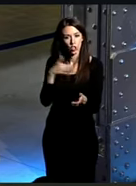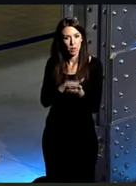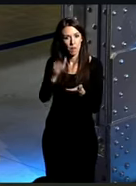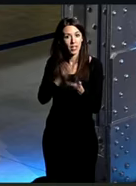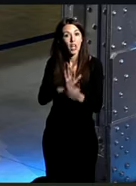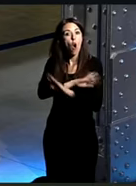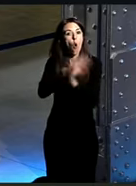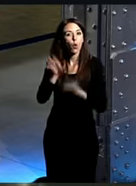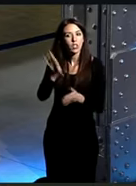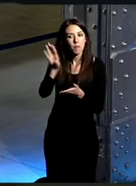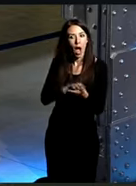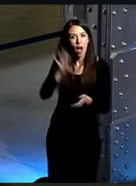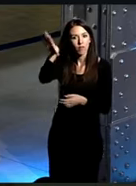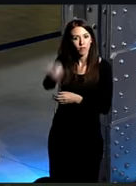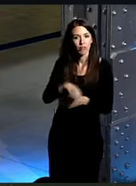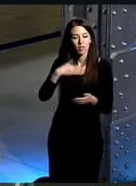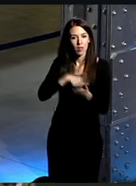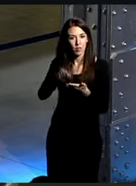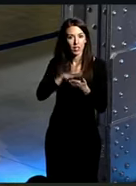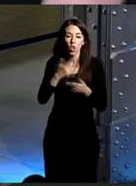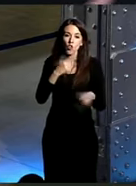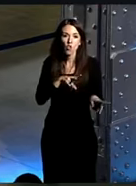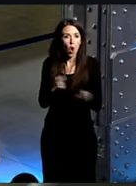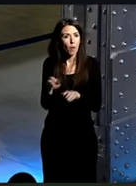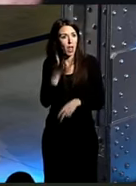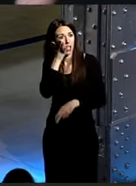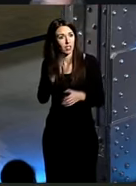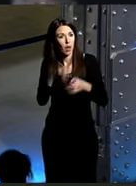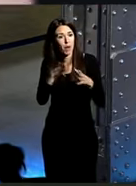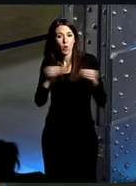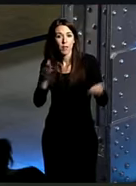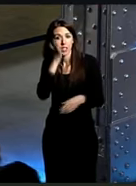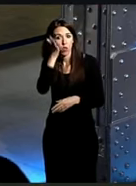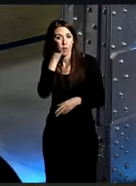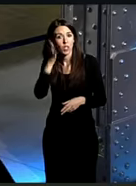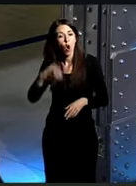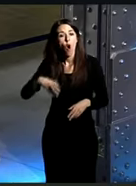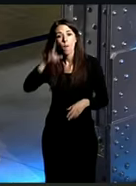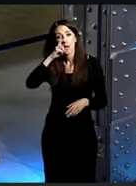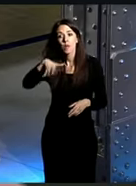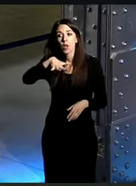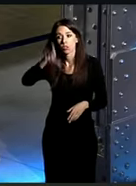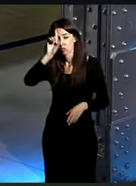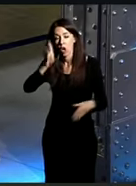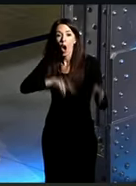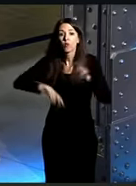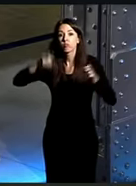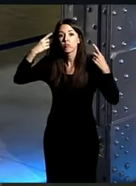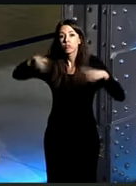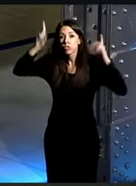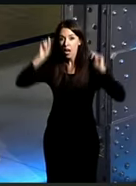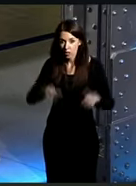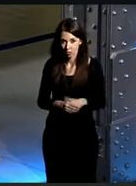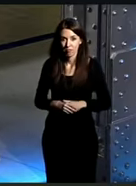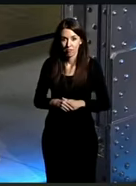en adoptar la imprenta. Entonces no hay novedad en esto de que siempre está durmiendo. ¿Dónde está el príncipe? No sé, hay que buscarlo. ¿Algún sapo que haya por ahí de repente?